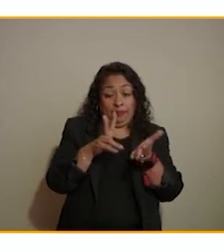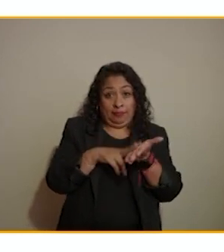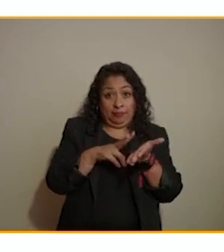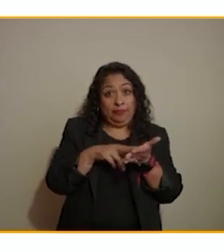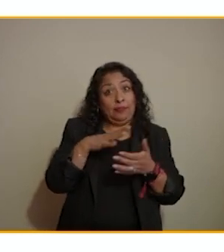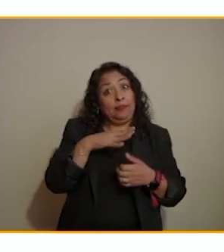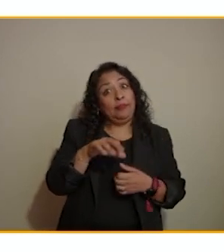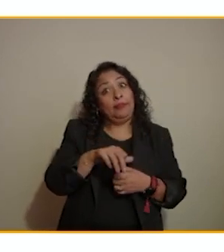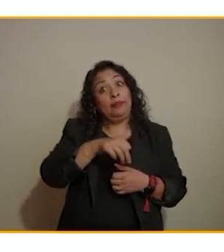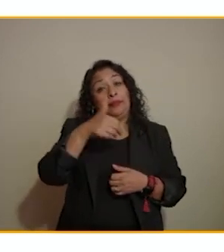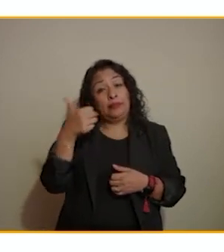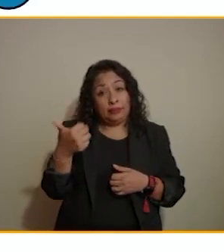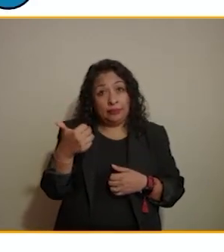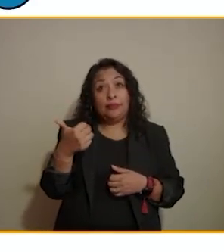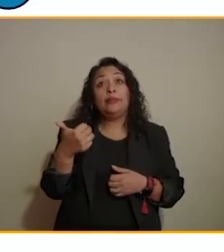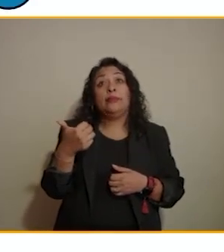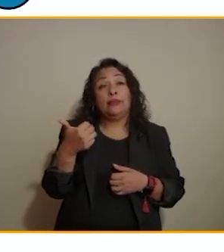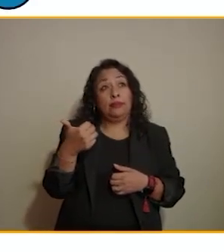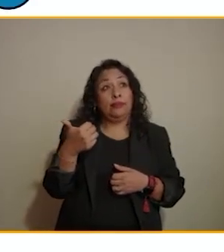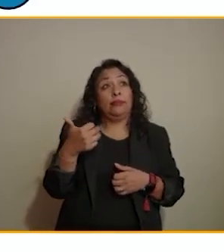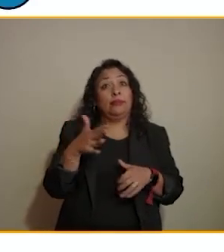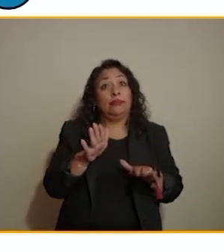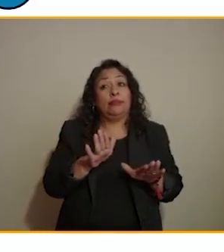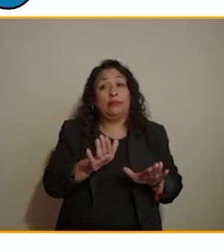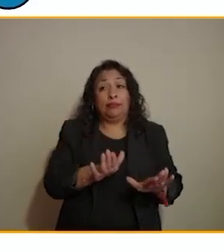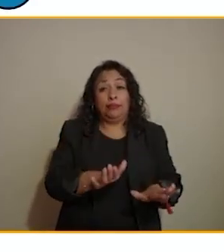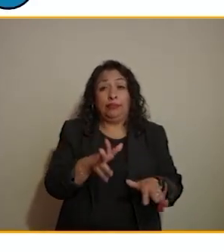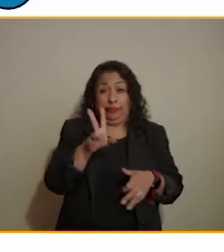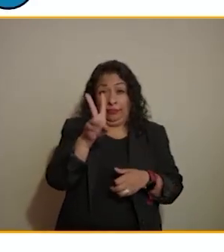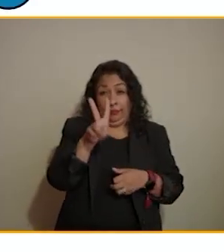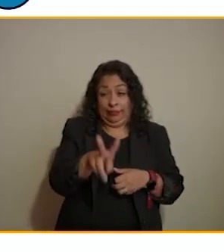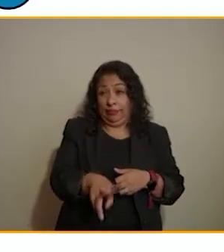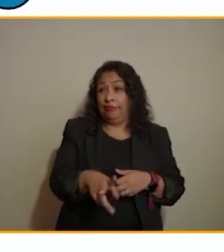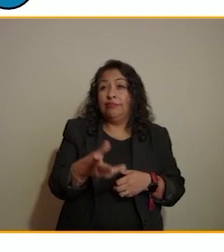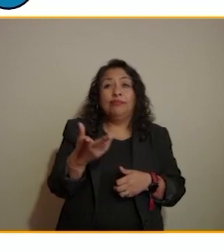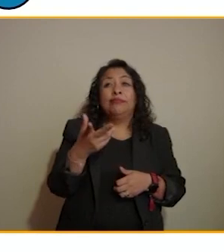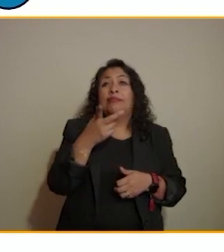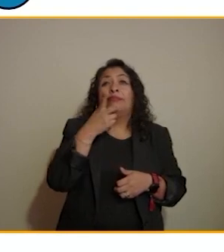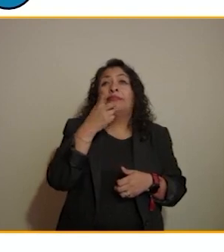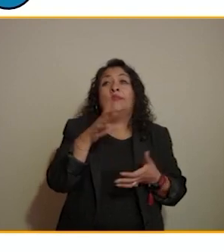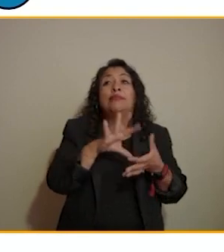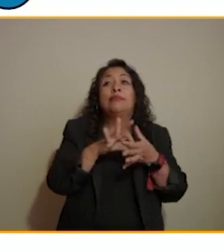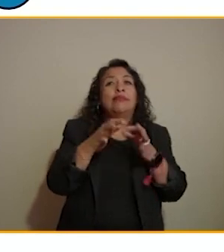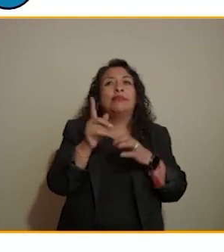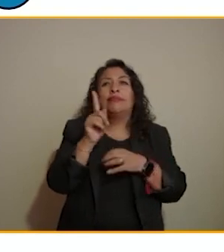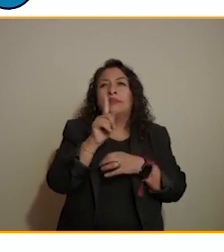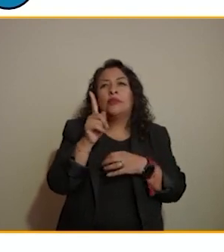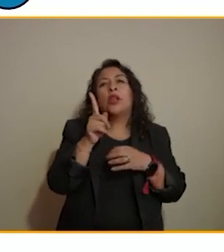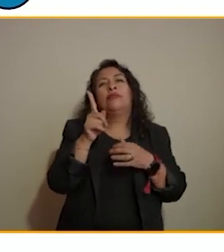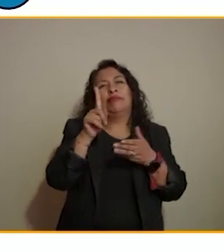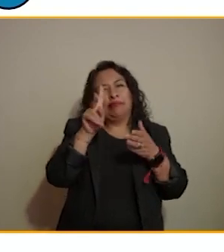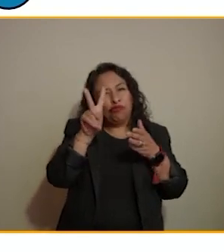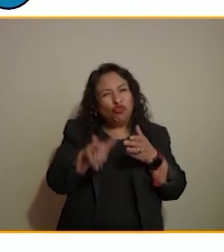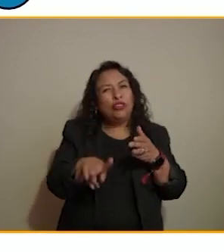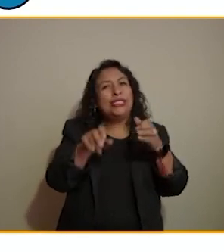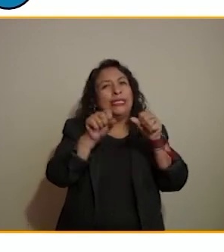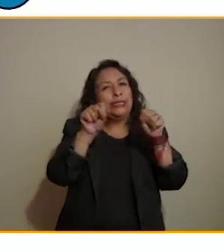existen otras cadenas de valor anidadas y que en realidad no estamos hablando de cadenas, sino de sistemas.